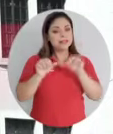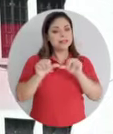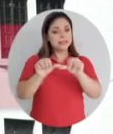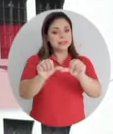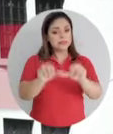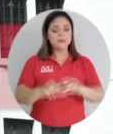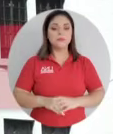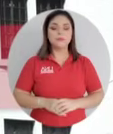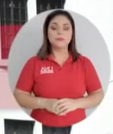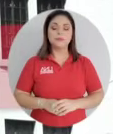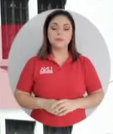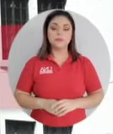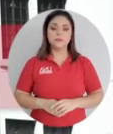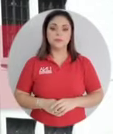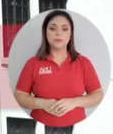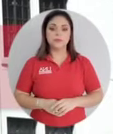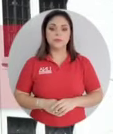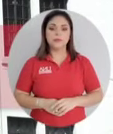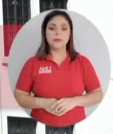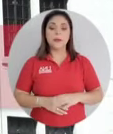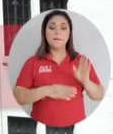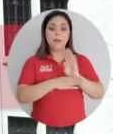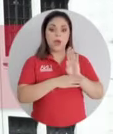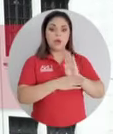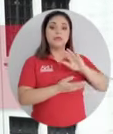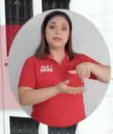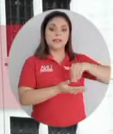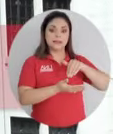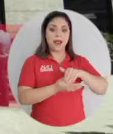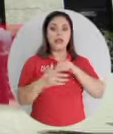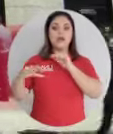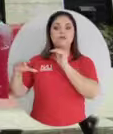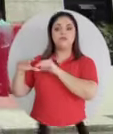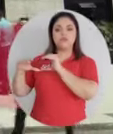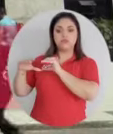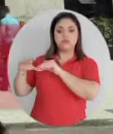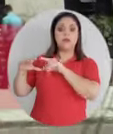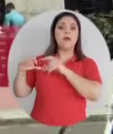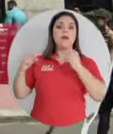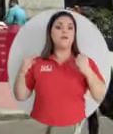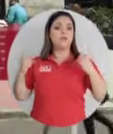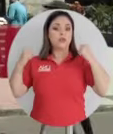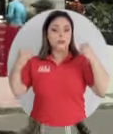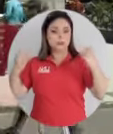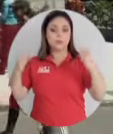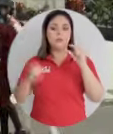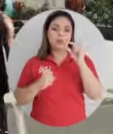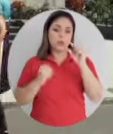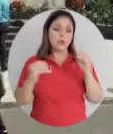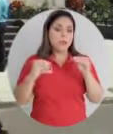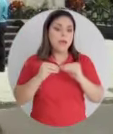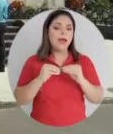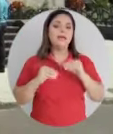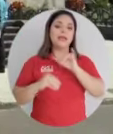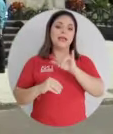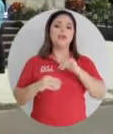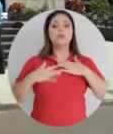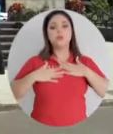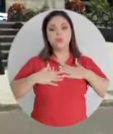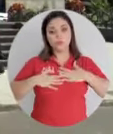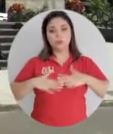cambio. Las reservas del Banco Central se están permitiendo fortalecer un poco más, y eso podría darnos un